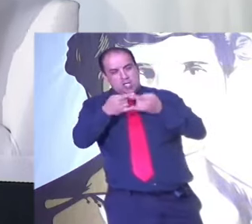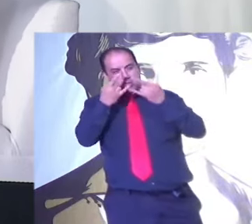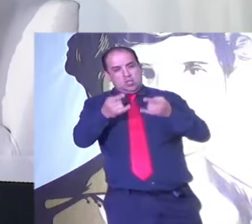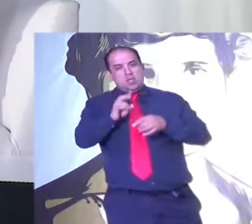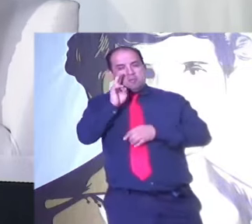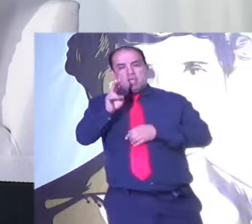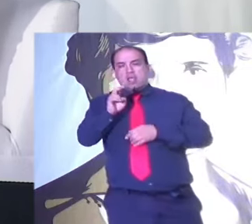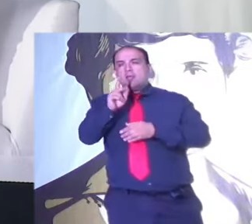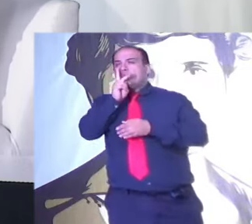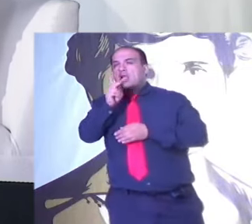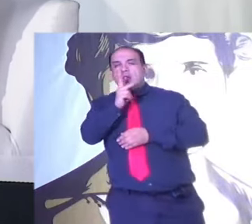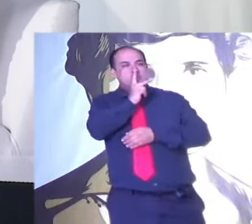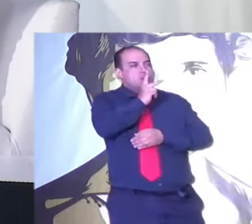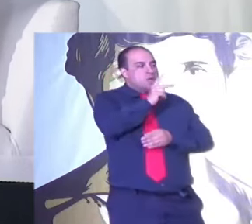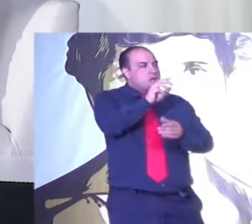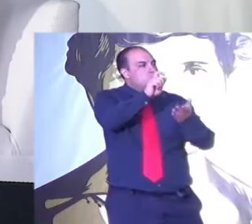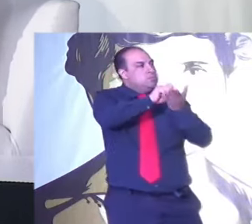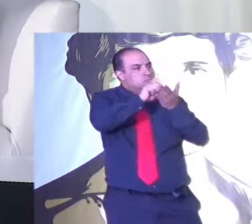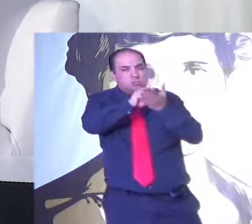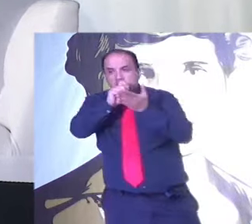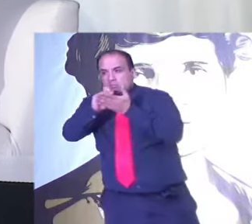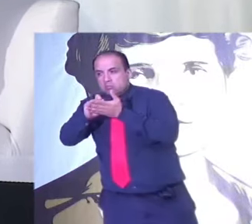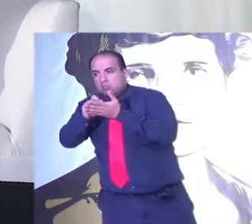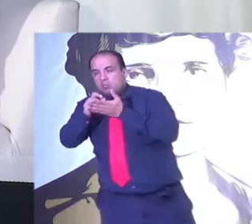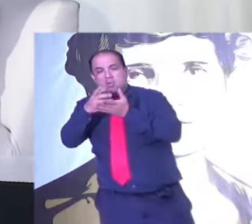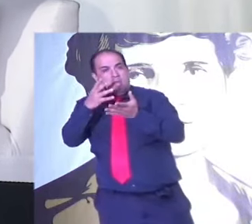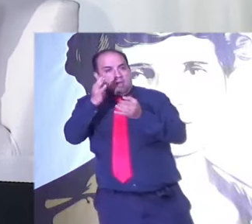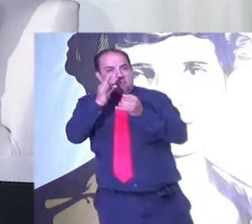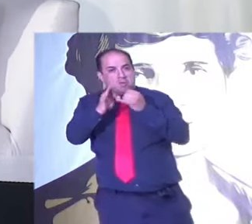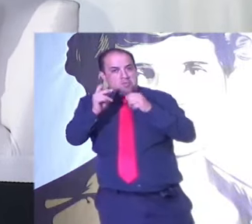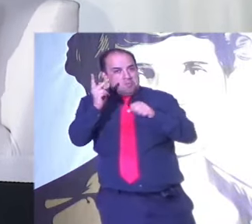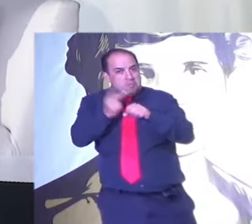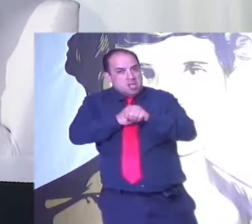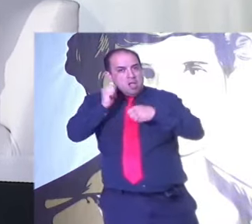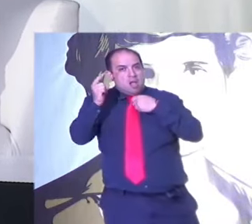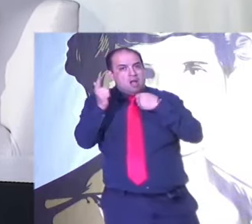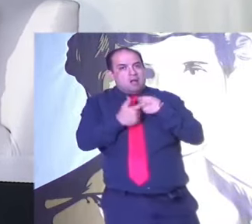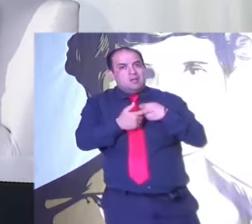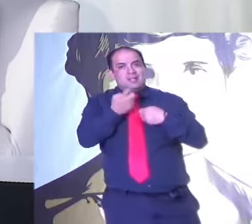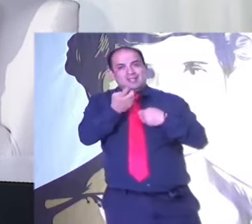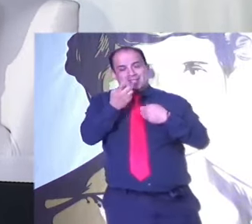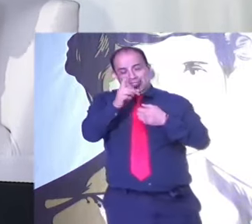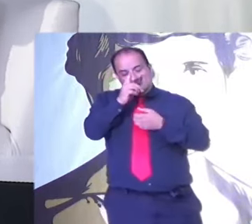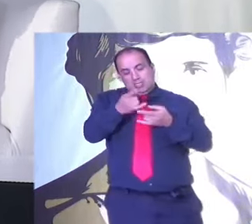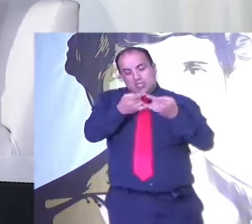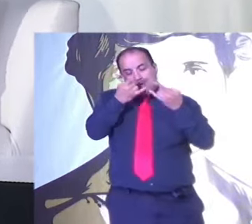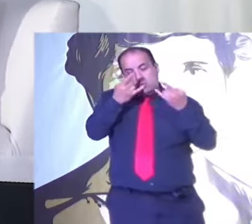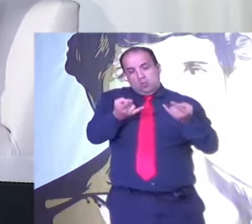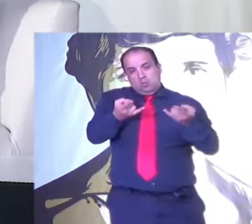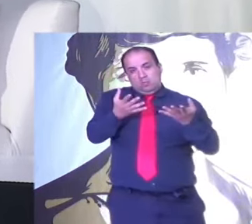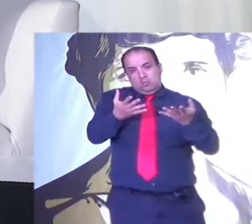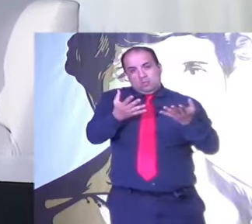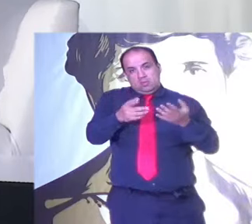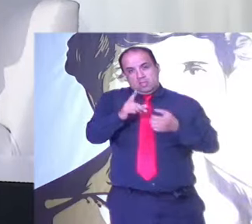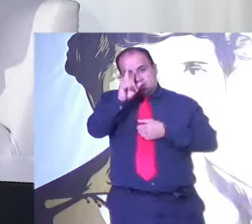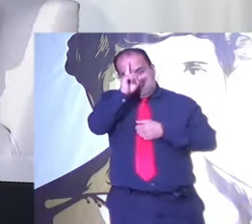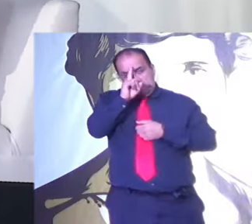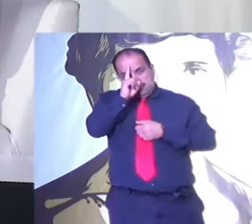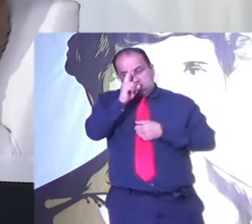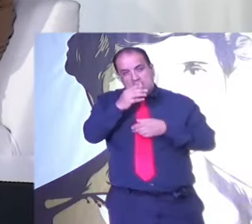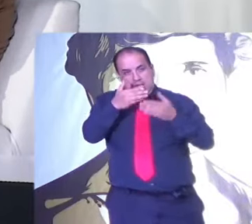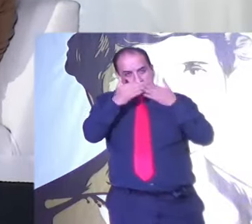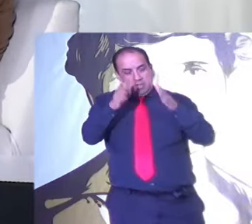palabras y eso, y al final del día sucede algo que en este cuento es, la sugerencia es muy abierta, pero también muy